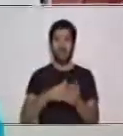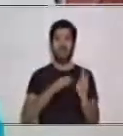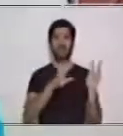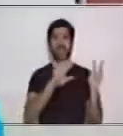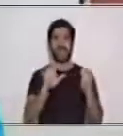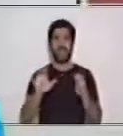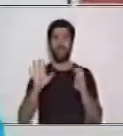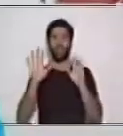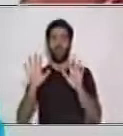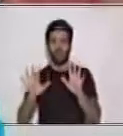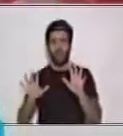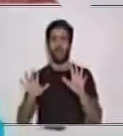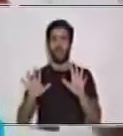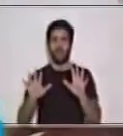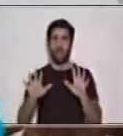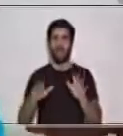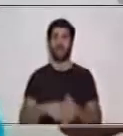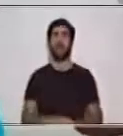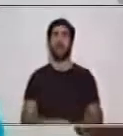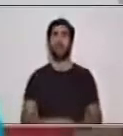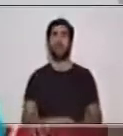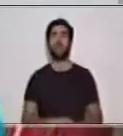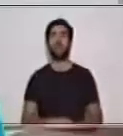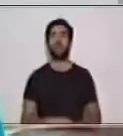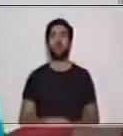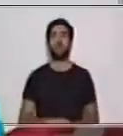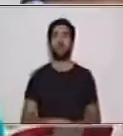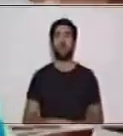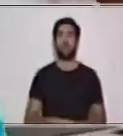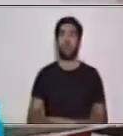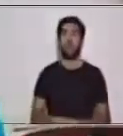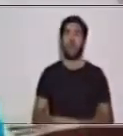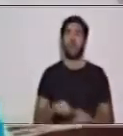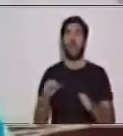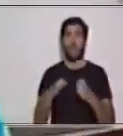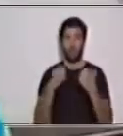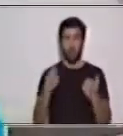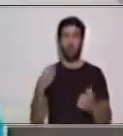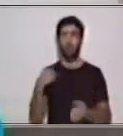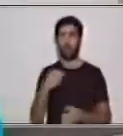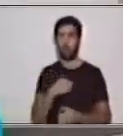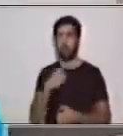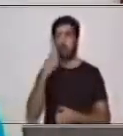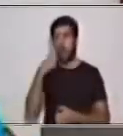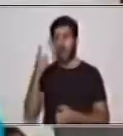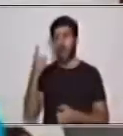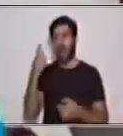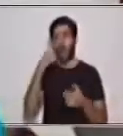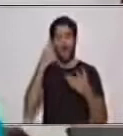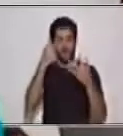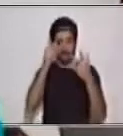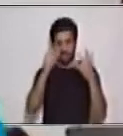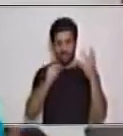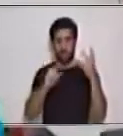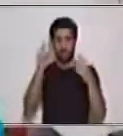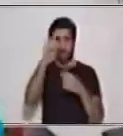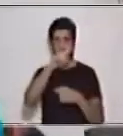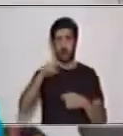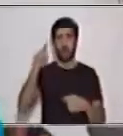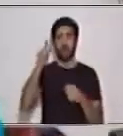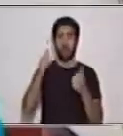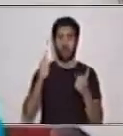29.710. Muy bien. Entonces, revisemos si estamos bien. 5 por 4, 20. Llevo 2. 5 por